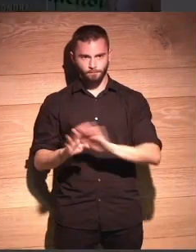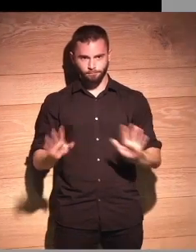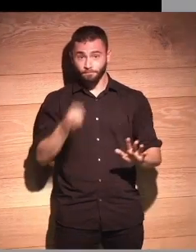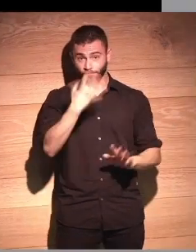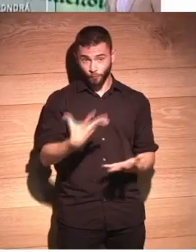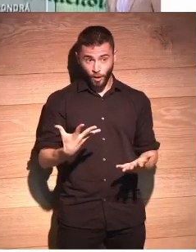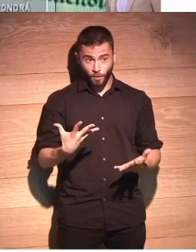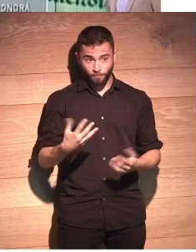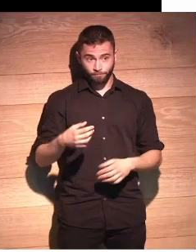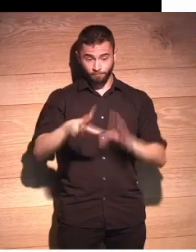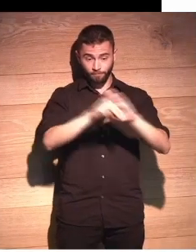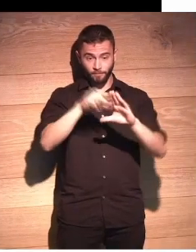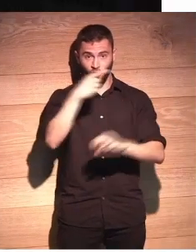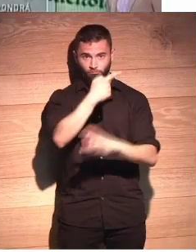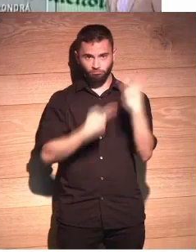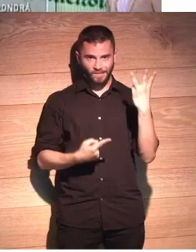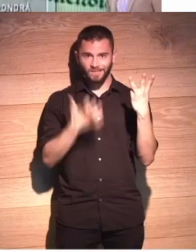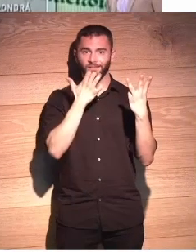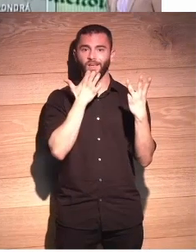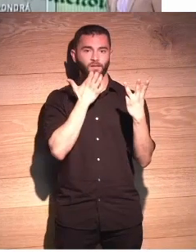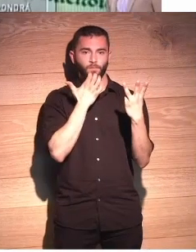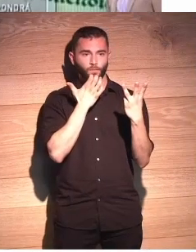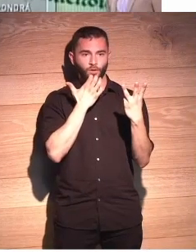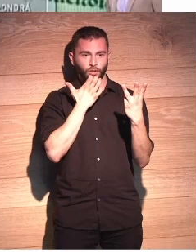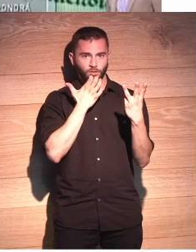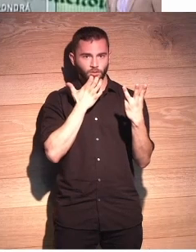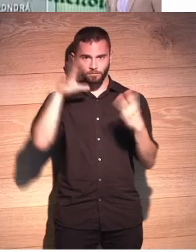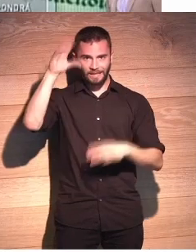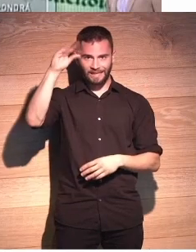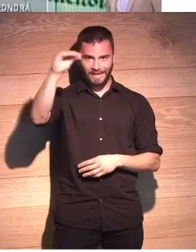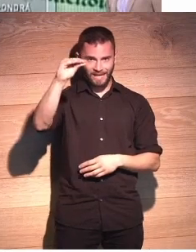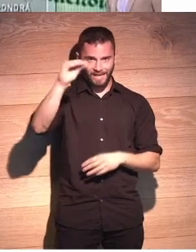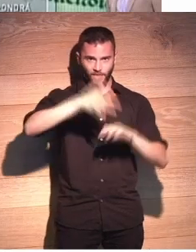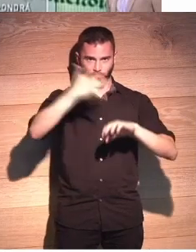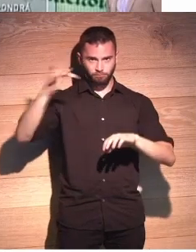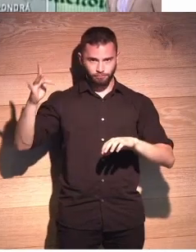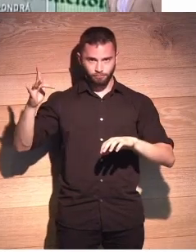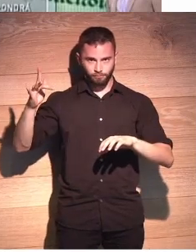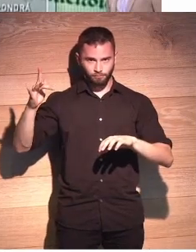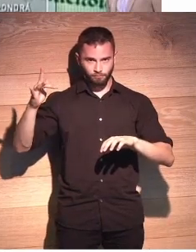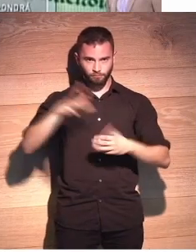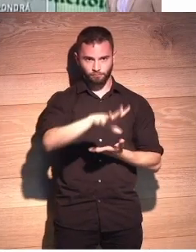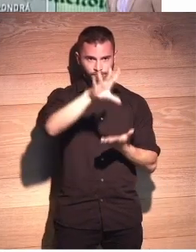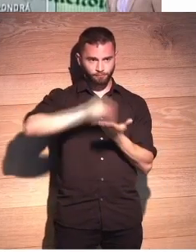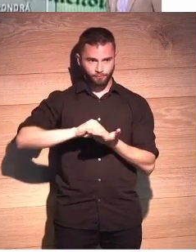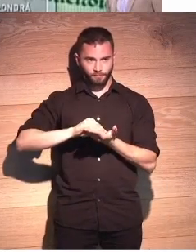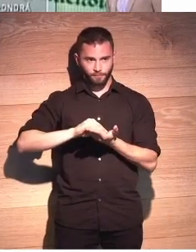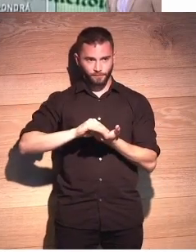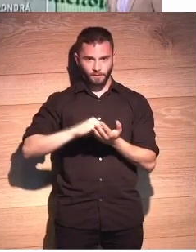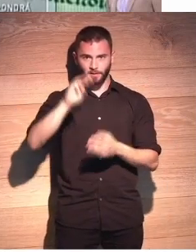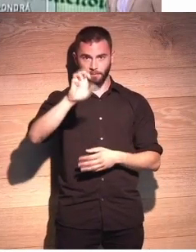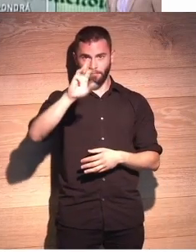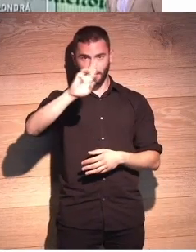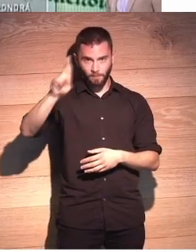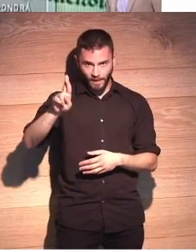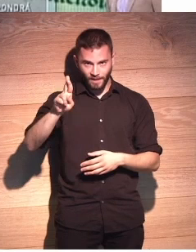pues estos tres son solo tres ejemplos de inteligencias artificiales que están recubiertas de una carcasa, que no se me enfade Piper,